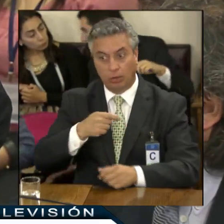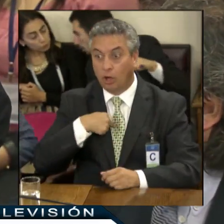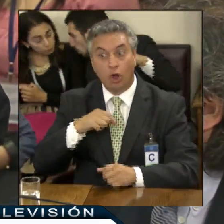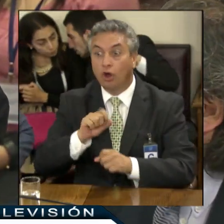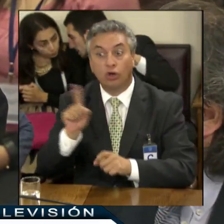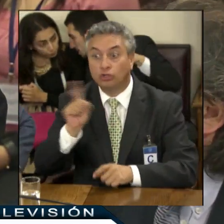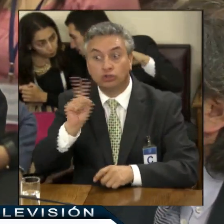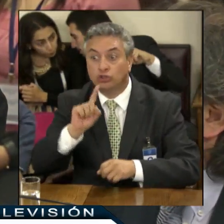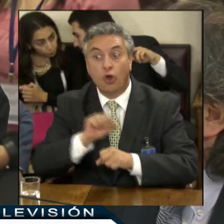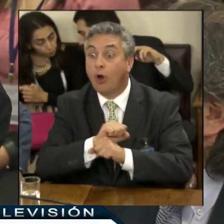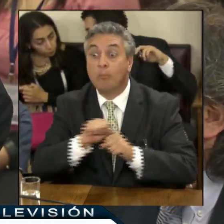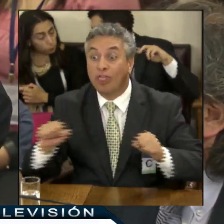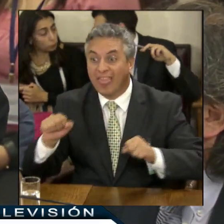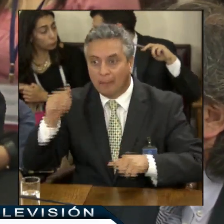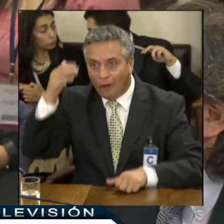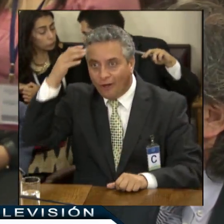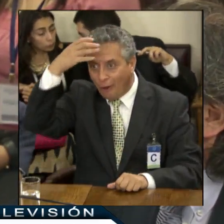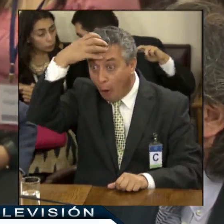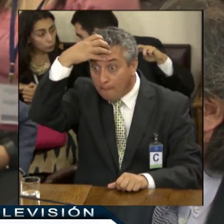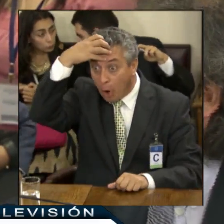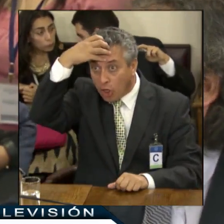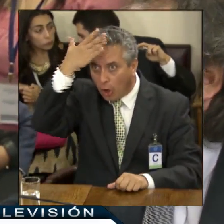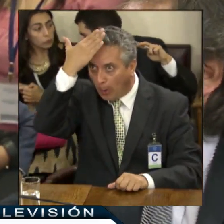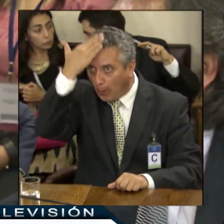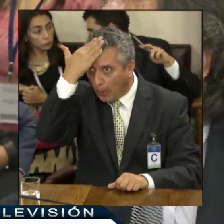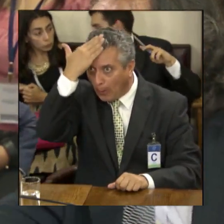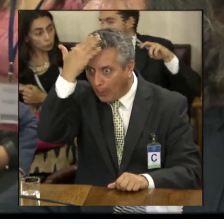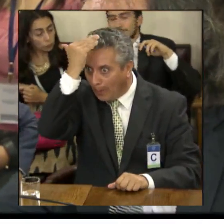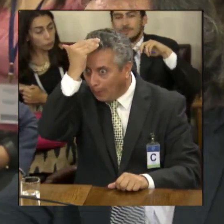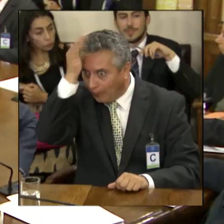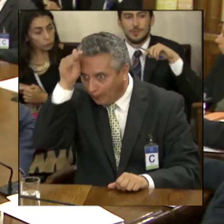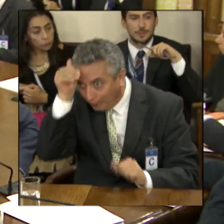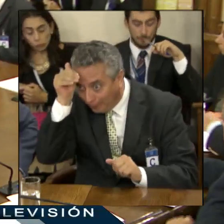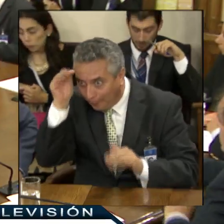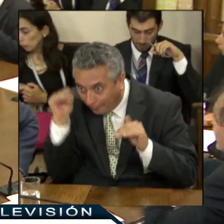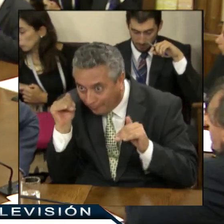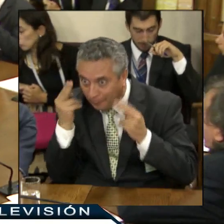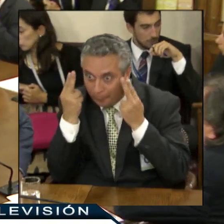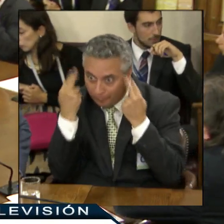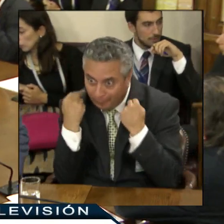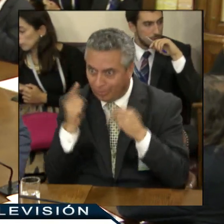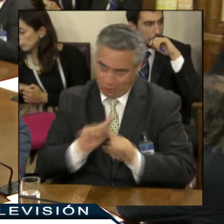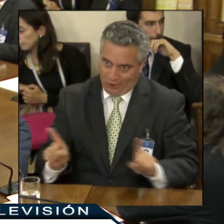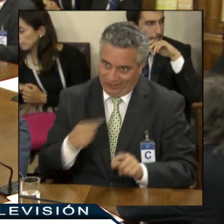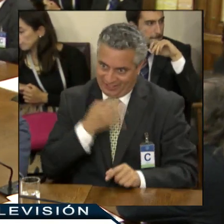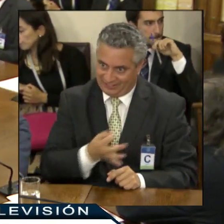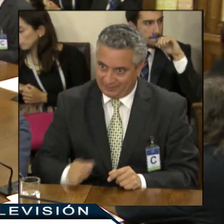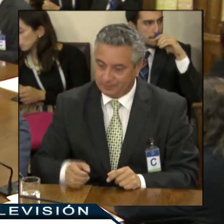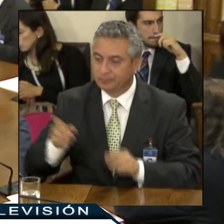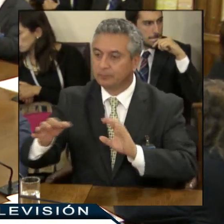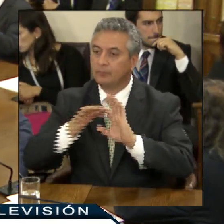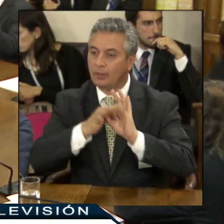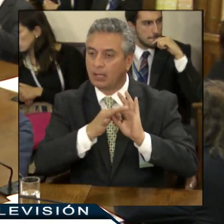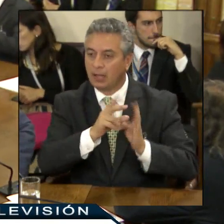bajar el moño Ah Es presidente Gracias diputado Alvarado